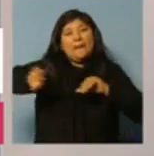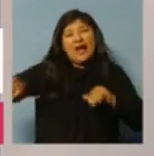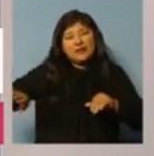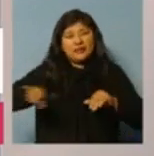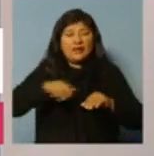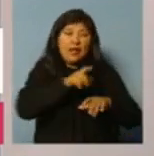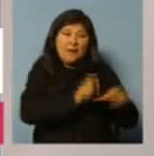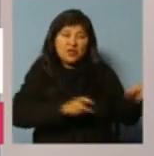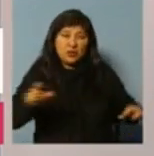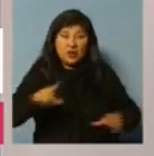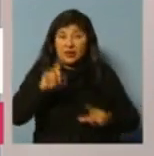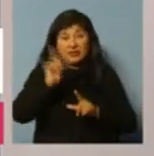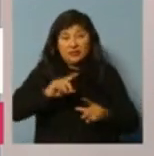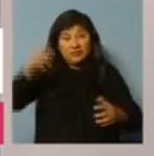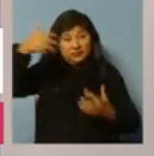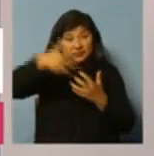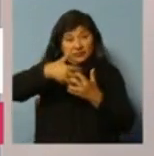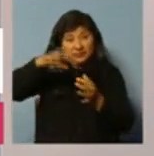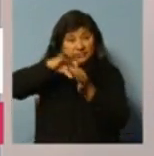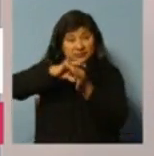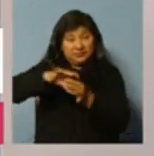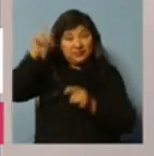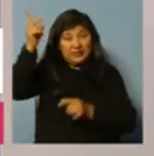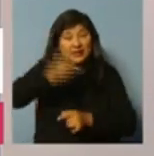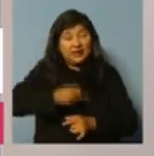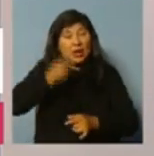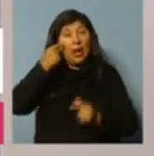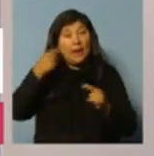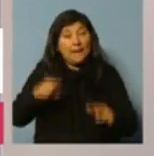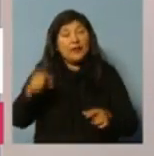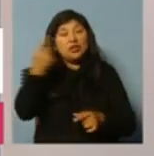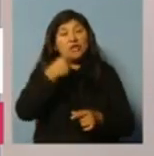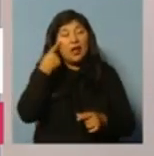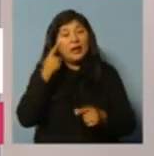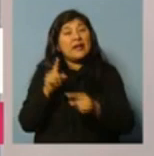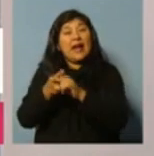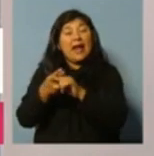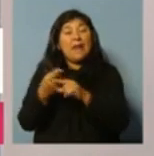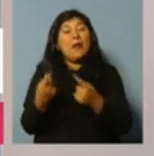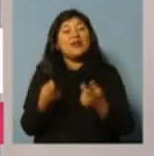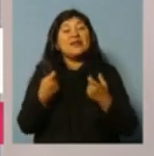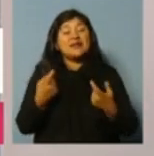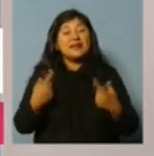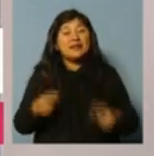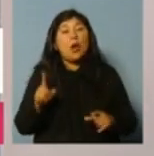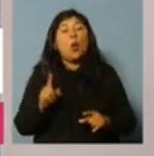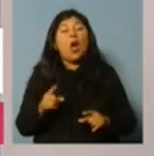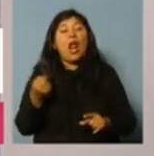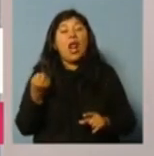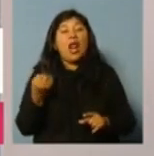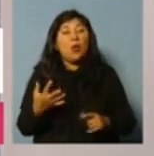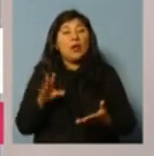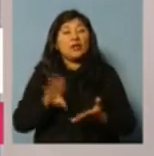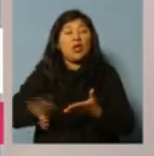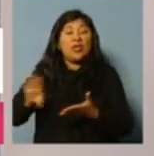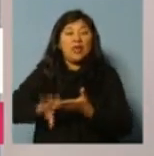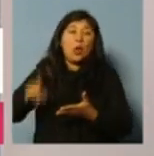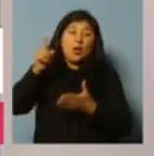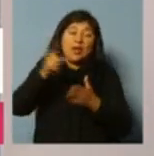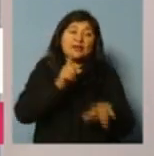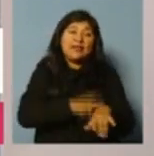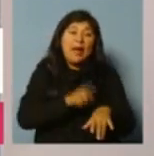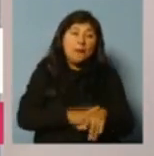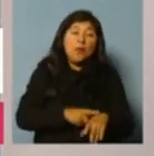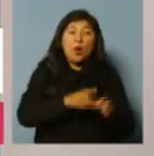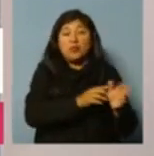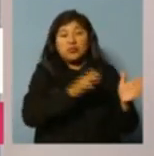que afrontar todos los jujeños lo que estamos reclamando hoy son los datos oficiales de realmente los vencimientos que